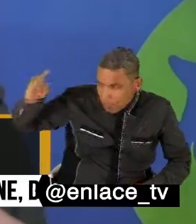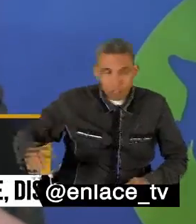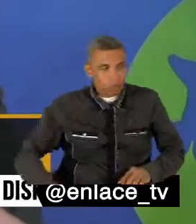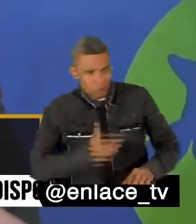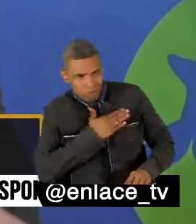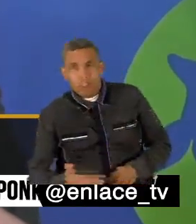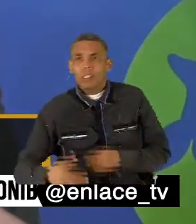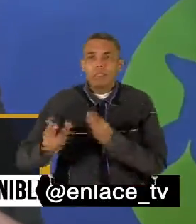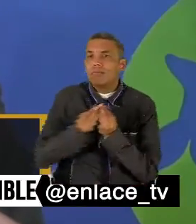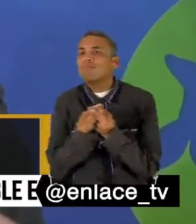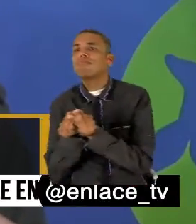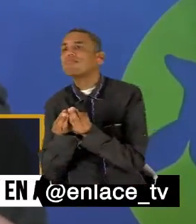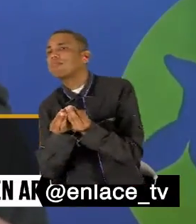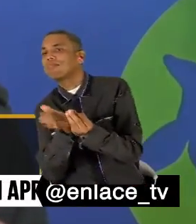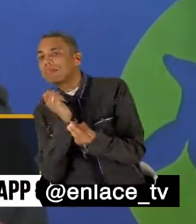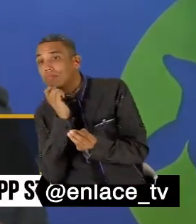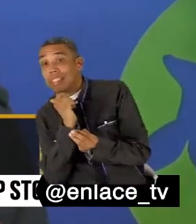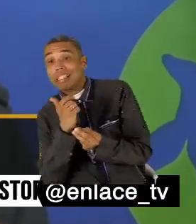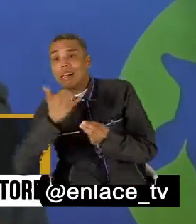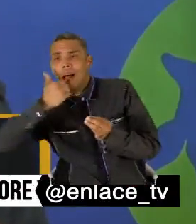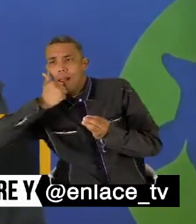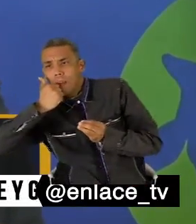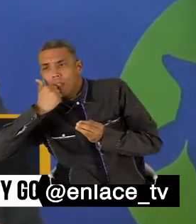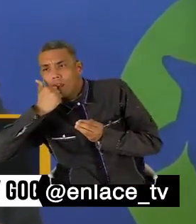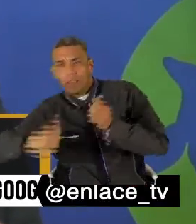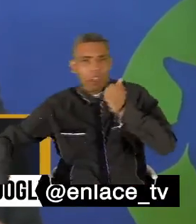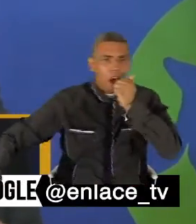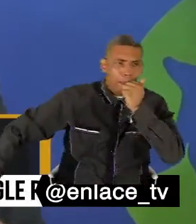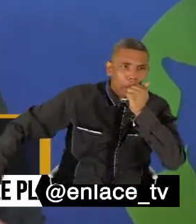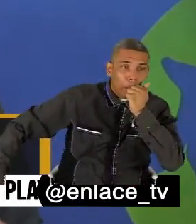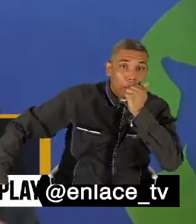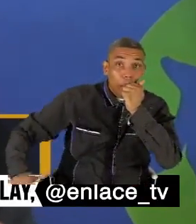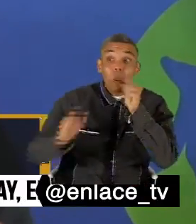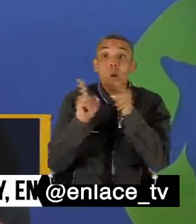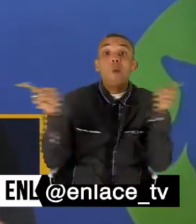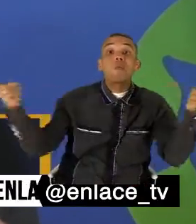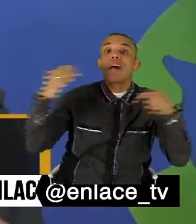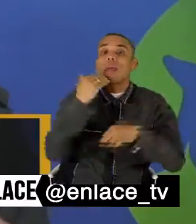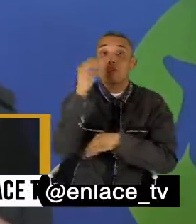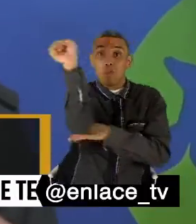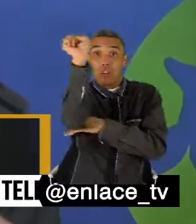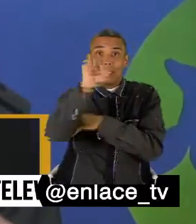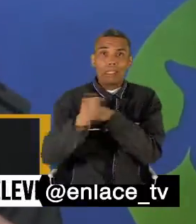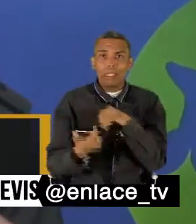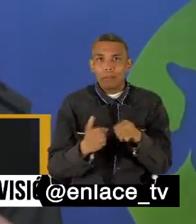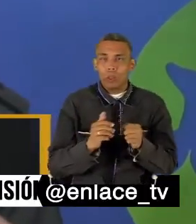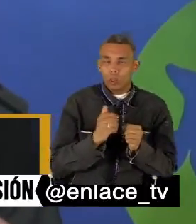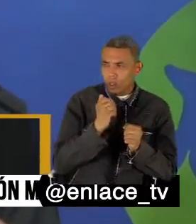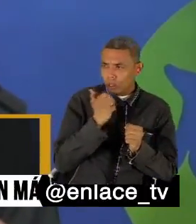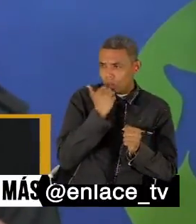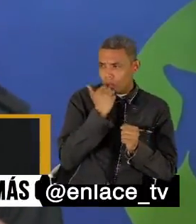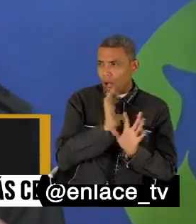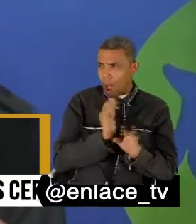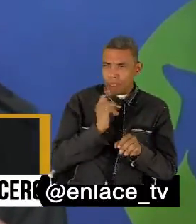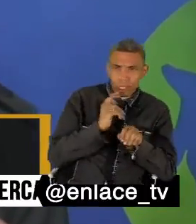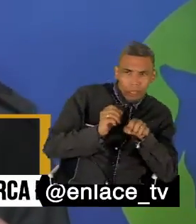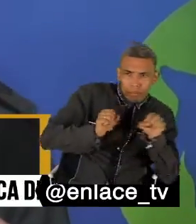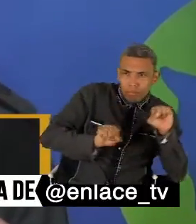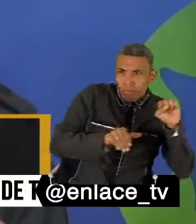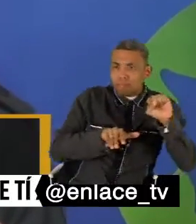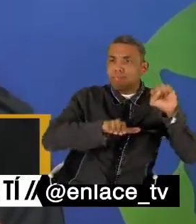inmediatamente también a comunicar a las patrullas para llegar al sitio. Donde, por poner un ejemplo, hay ejército más cercano que policía, pues atenderá ejército de